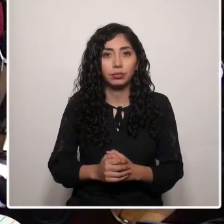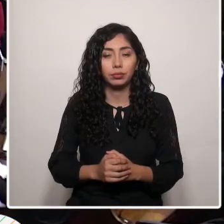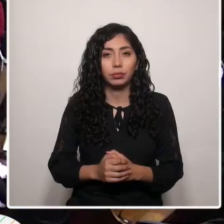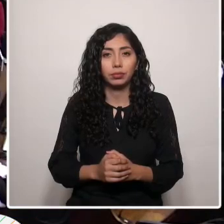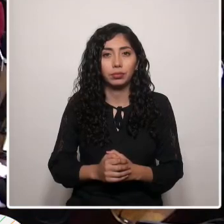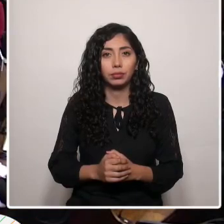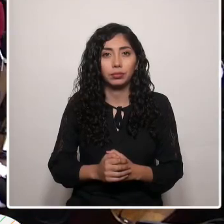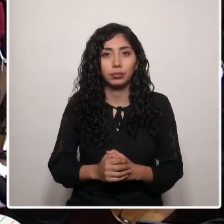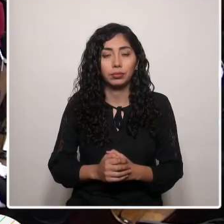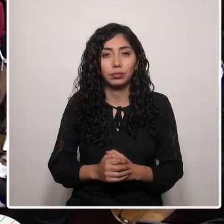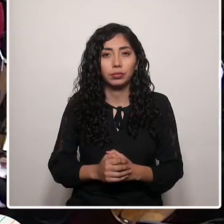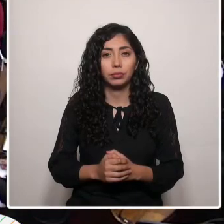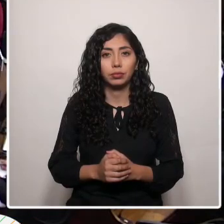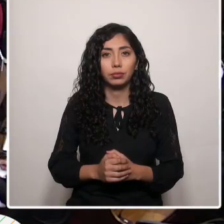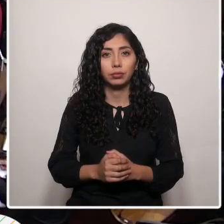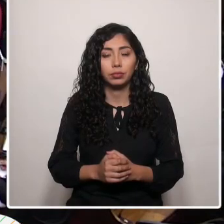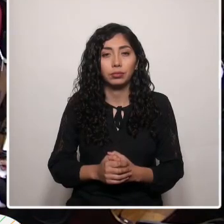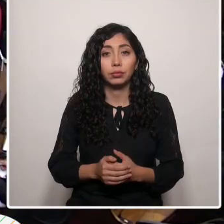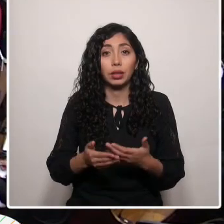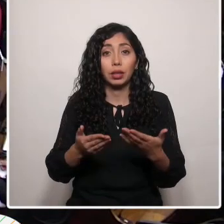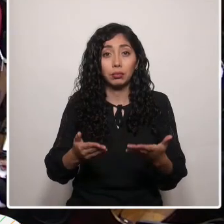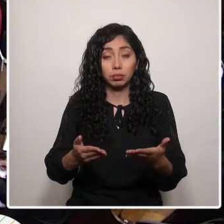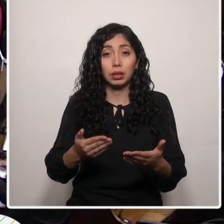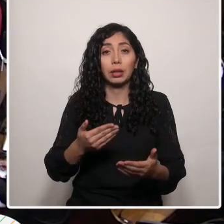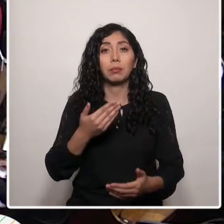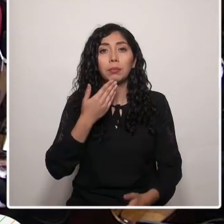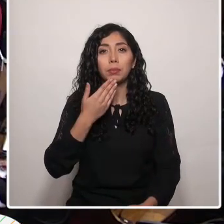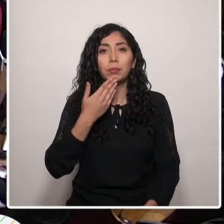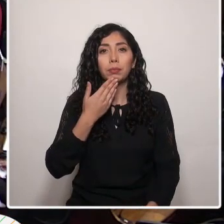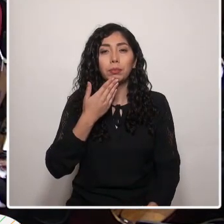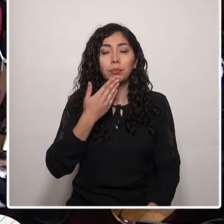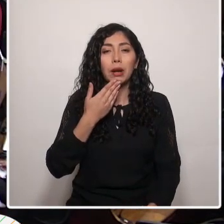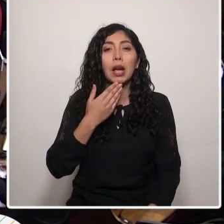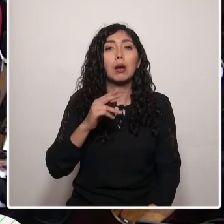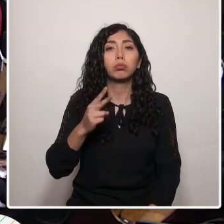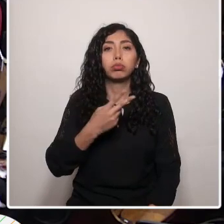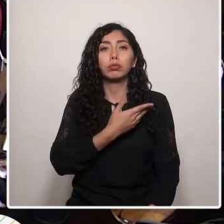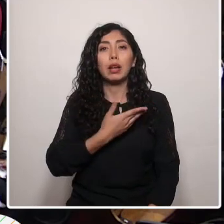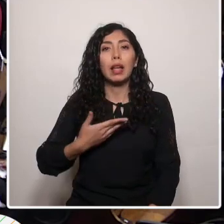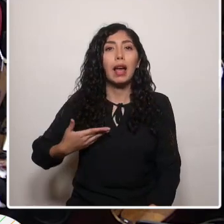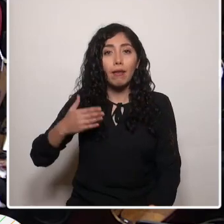Lo hicieron presente el vicepresidente Baza y el secretario Smock.